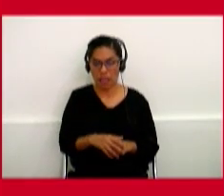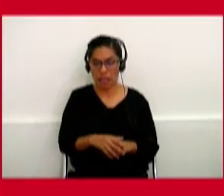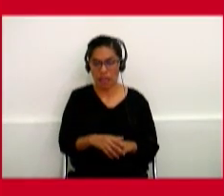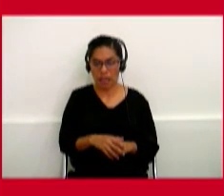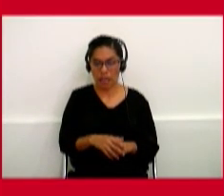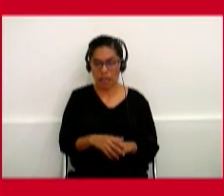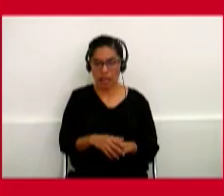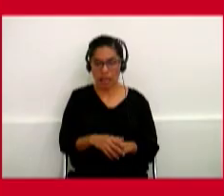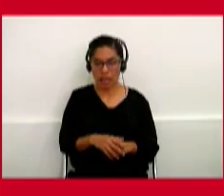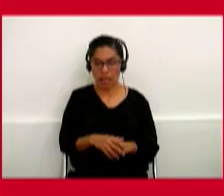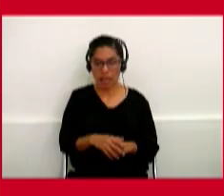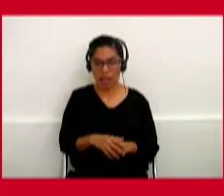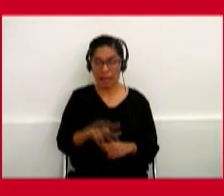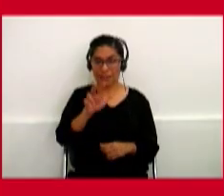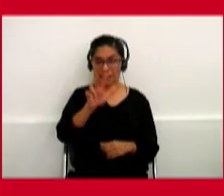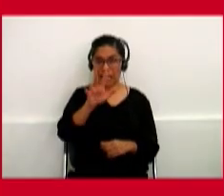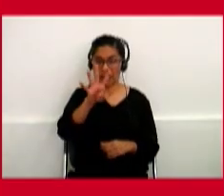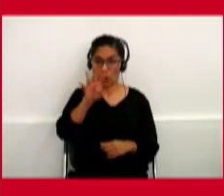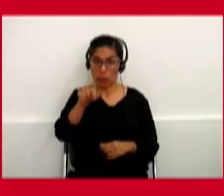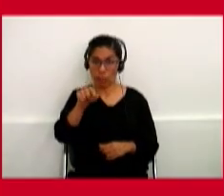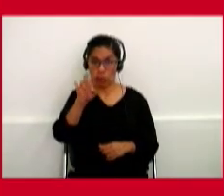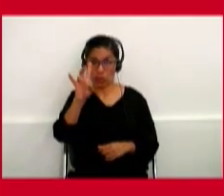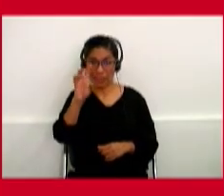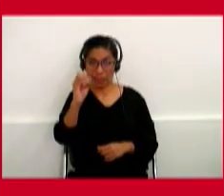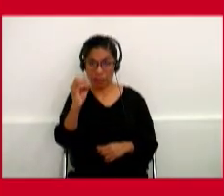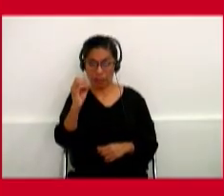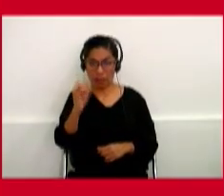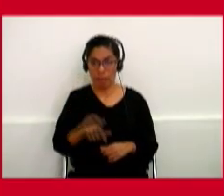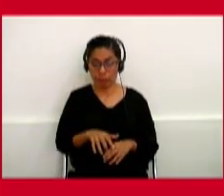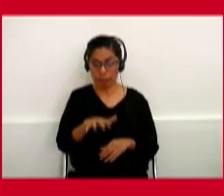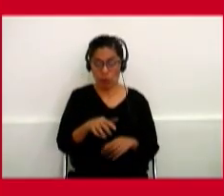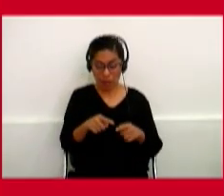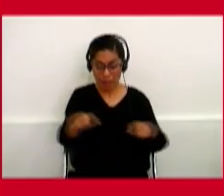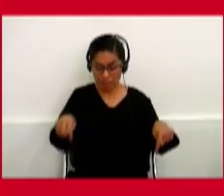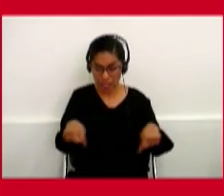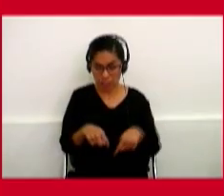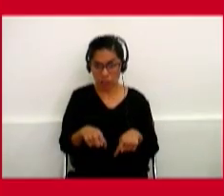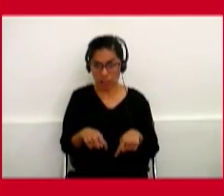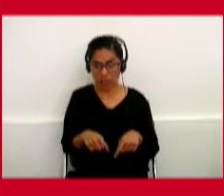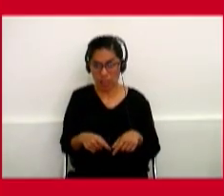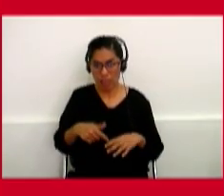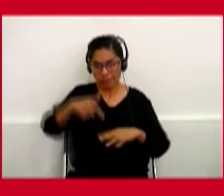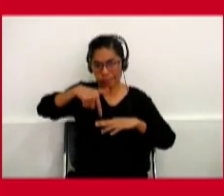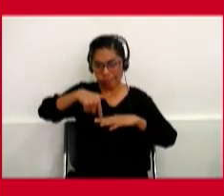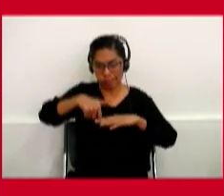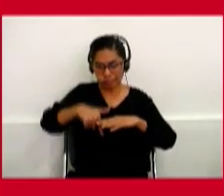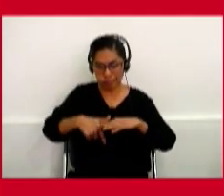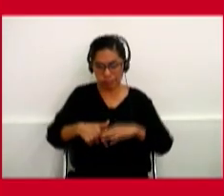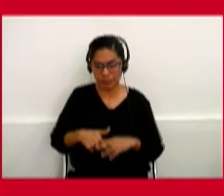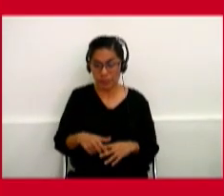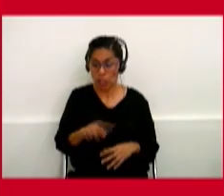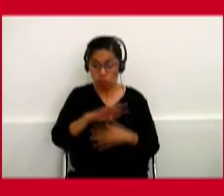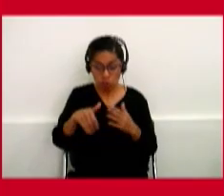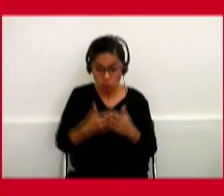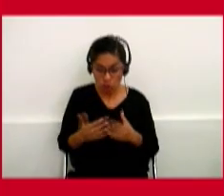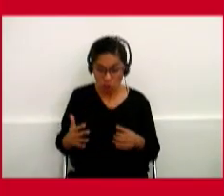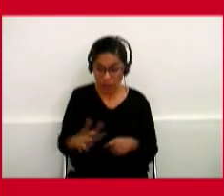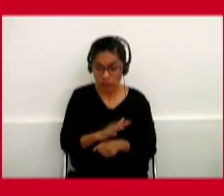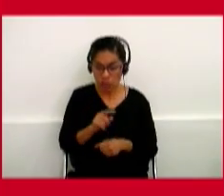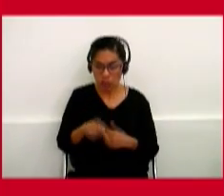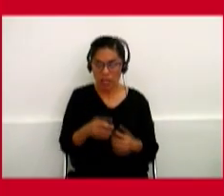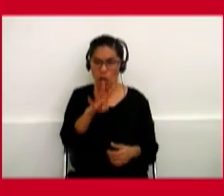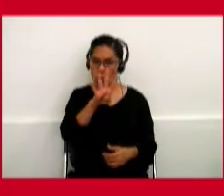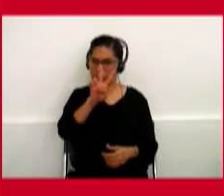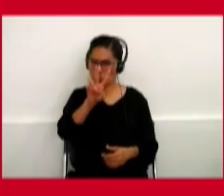34.7 metros dólares por metro avanzado, haciendo un equivalente a $420.000 anuales.